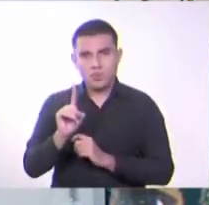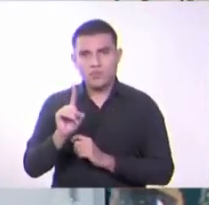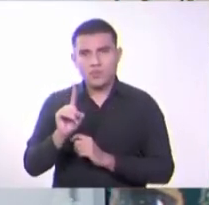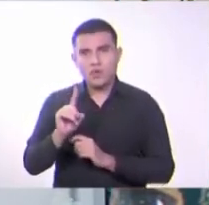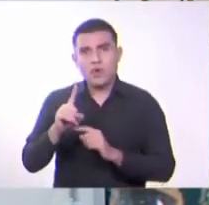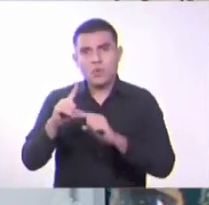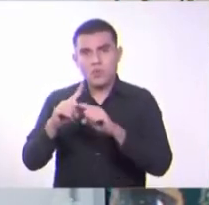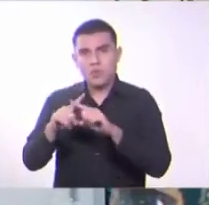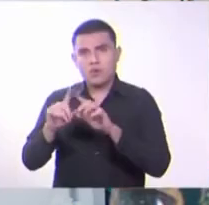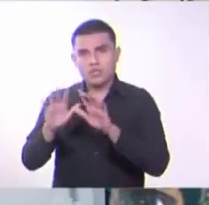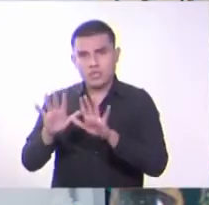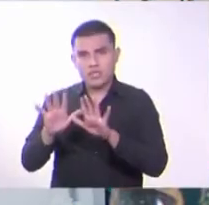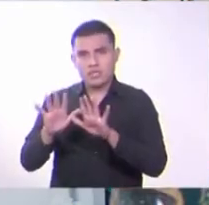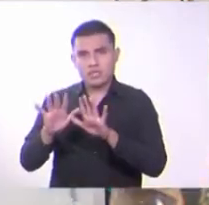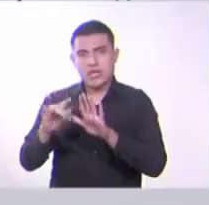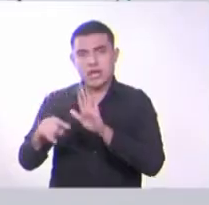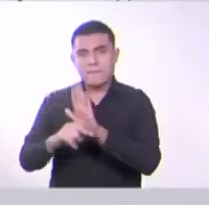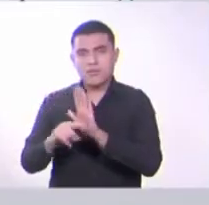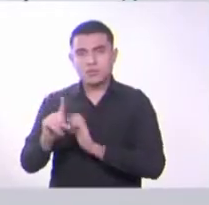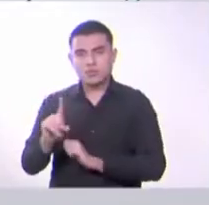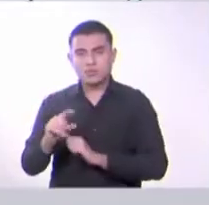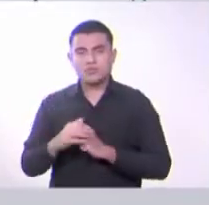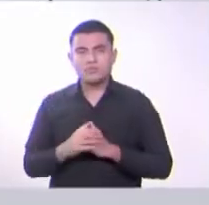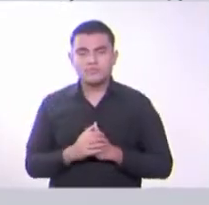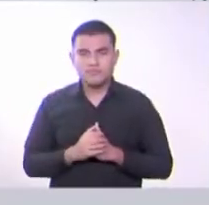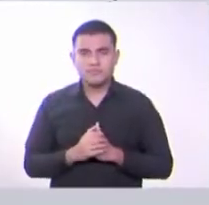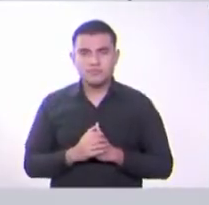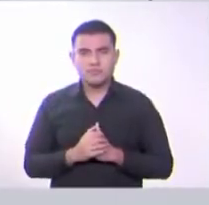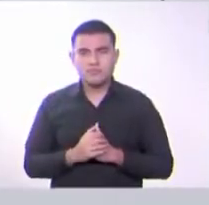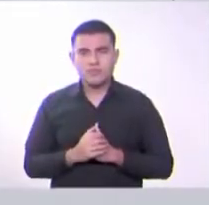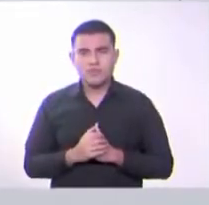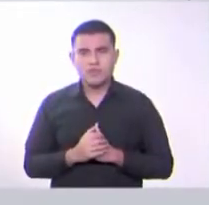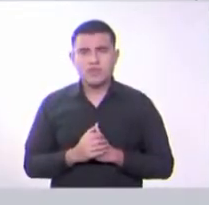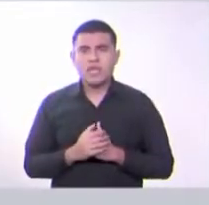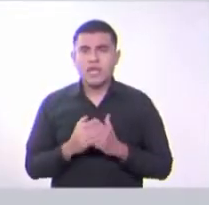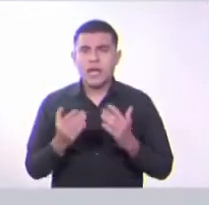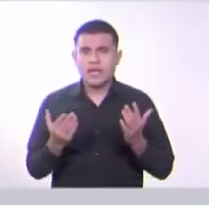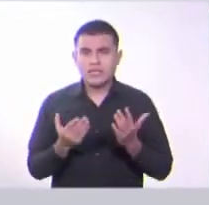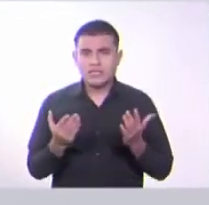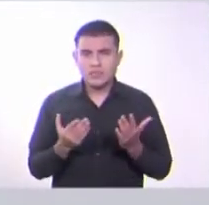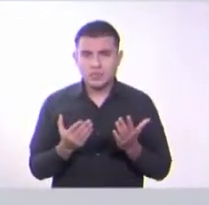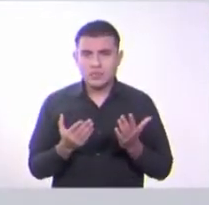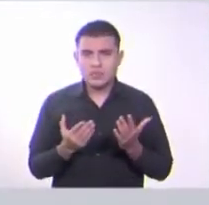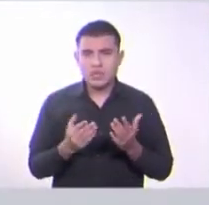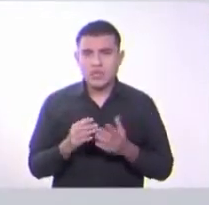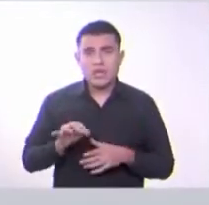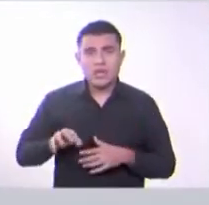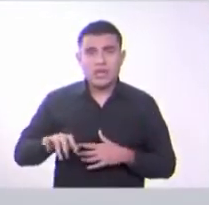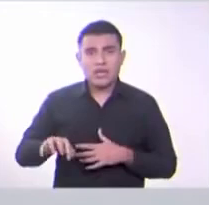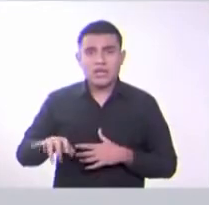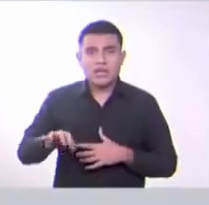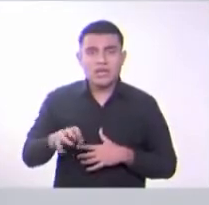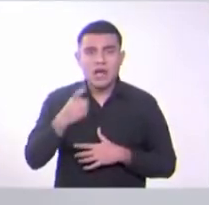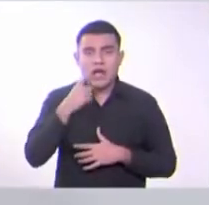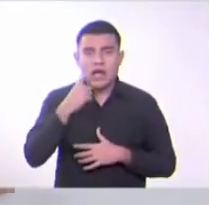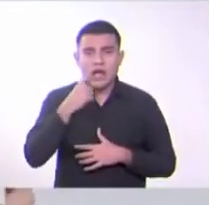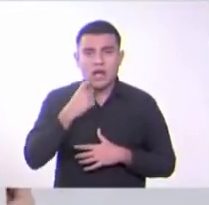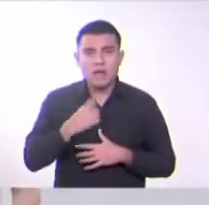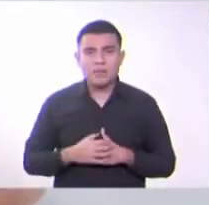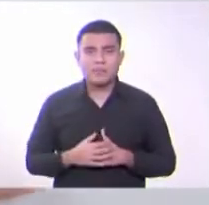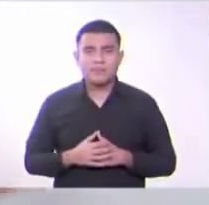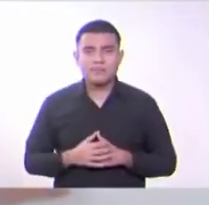10 a la menos 1. Y realizamos esto en la calculadora.